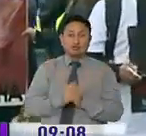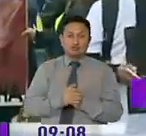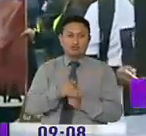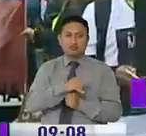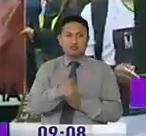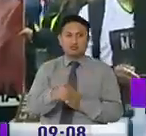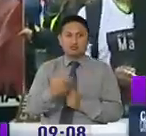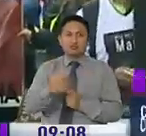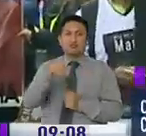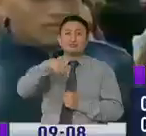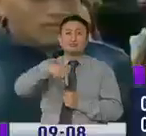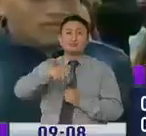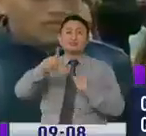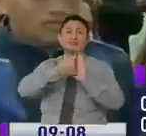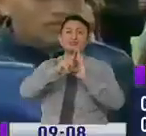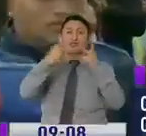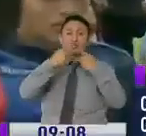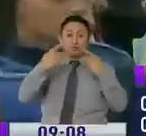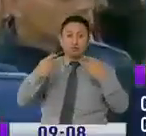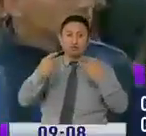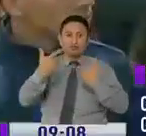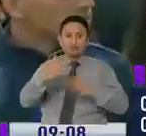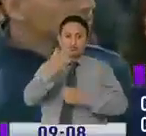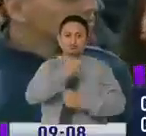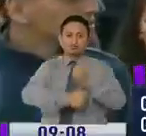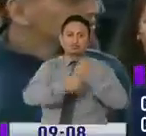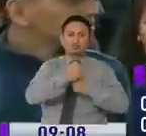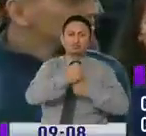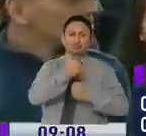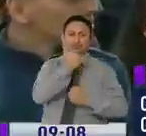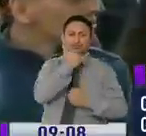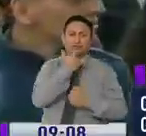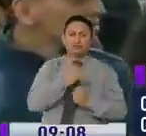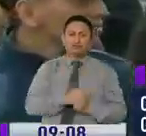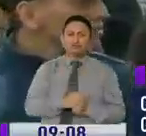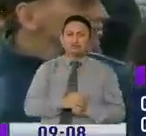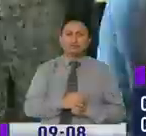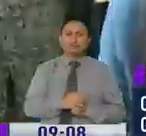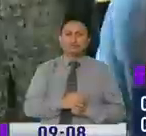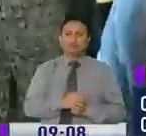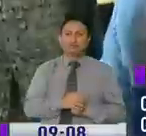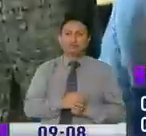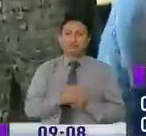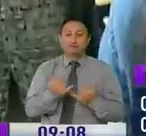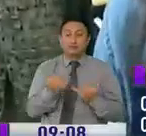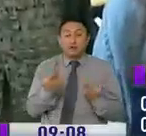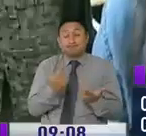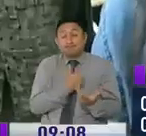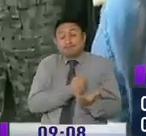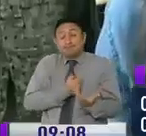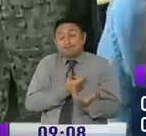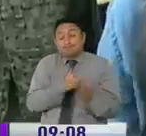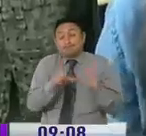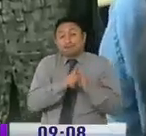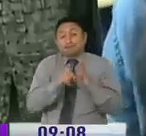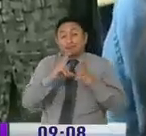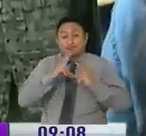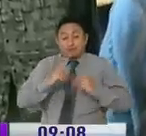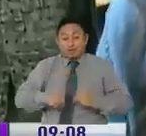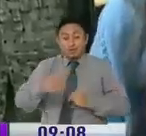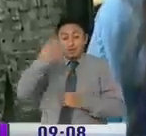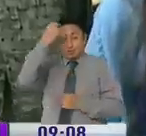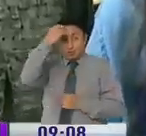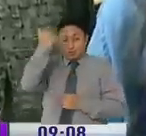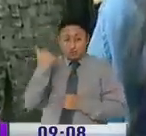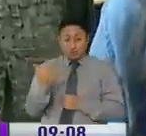un retroceso en la ejecución de políticas públicas a favor de las grandes mayorías pobres del país. Hoy, lastimosamente, las políticas de salud y las de